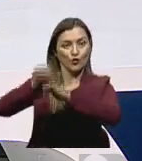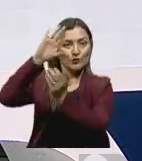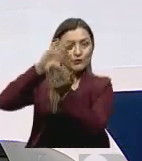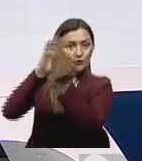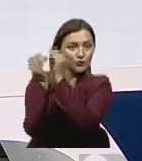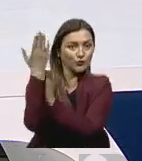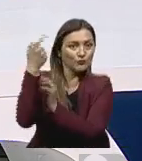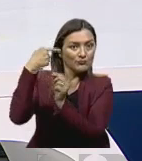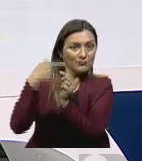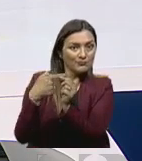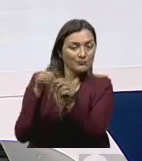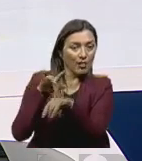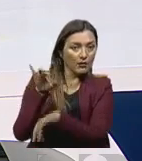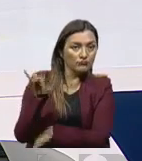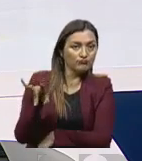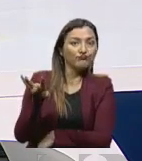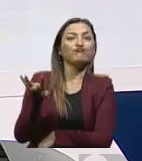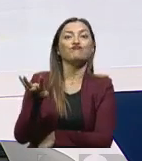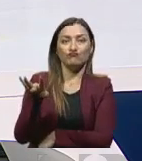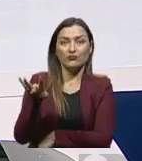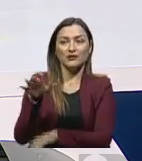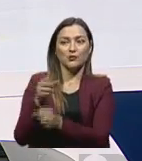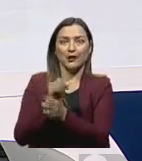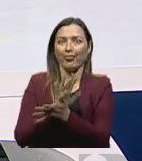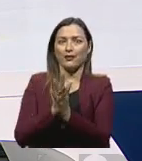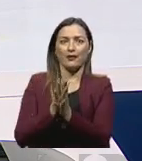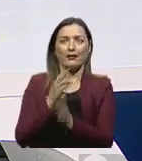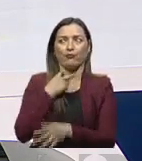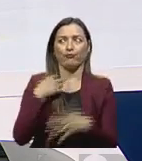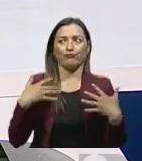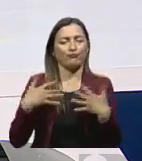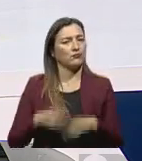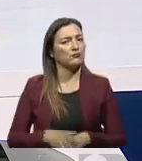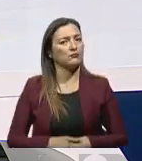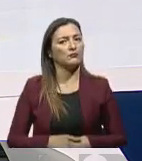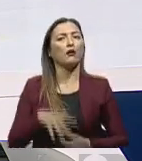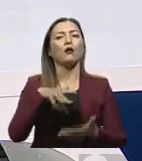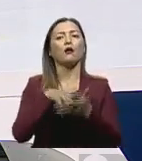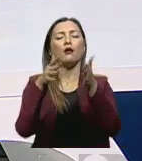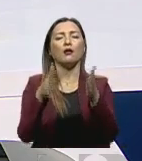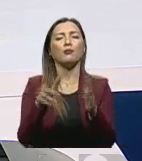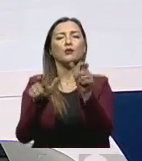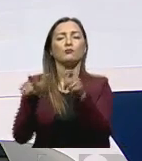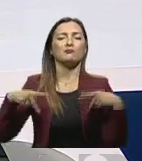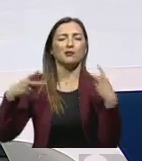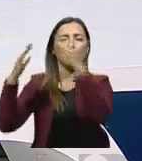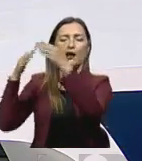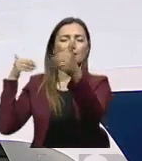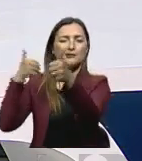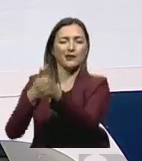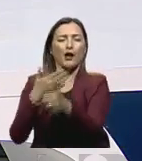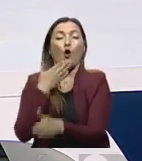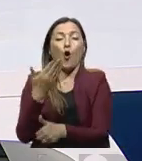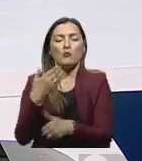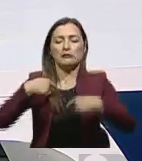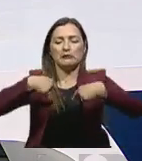histórico están abandonadas y generan inseguridad en el sector estudiantes y moradores tienen que